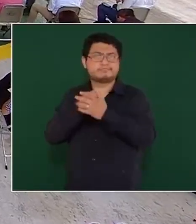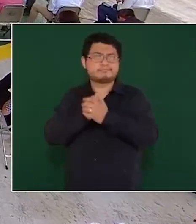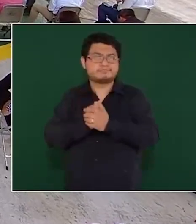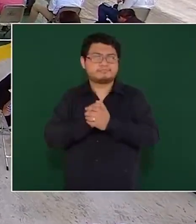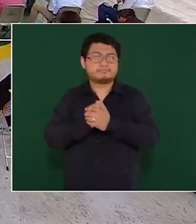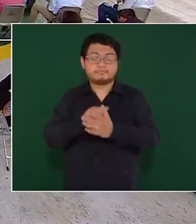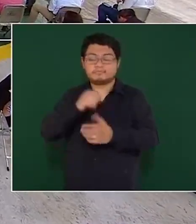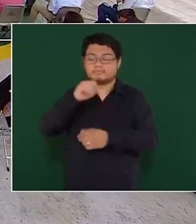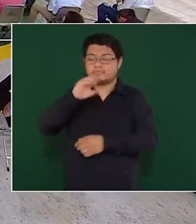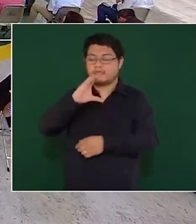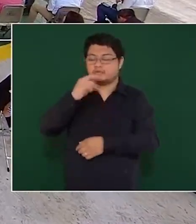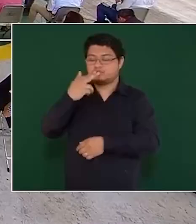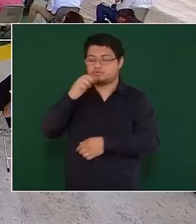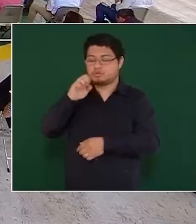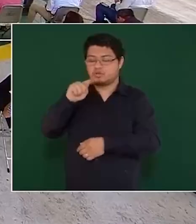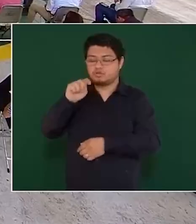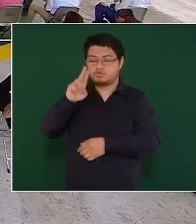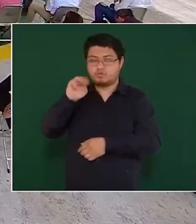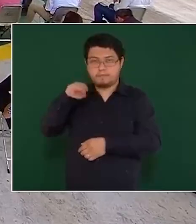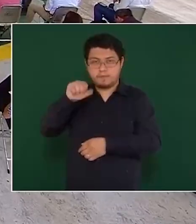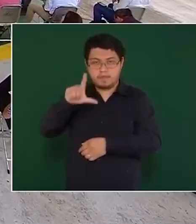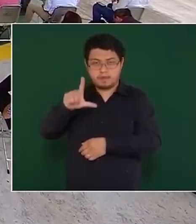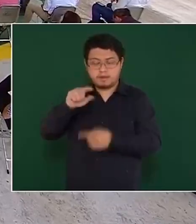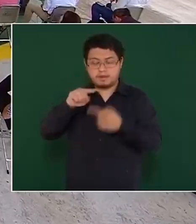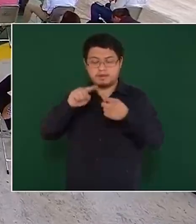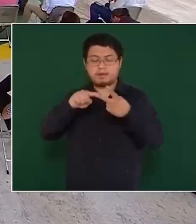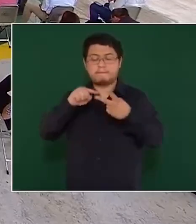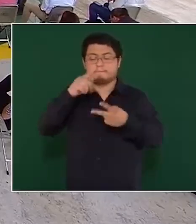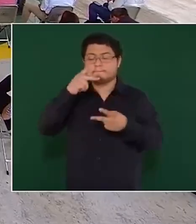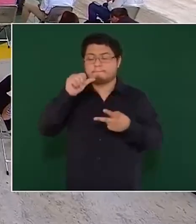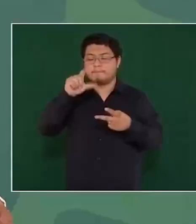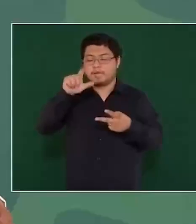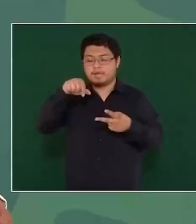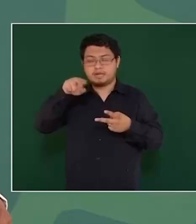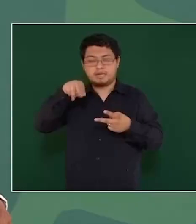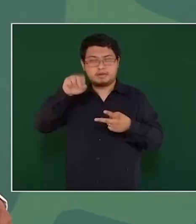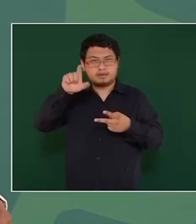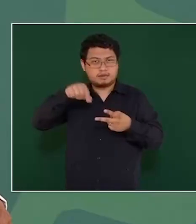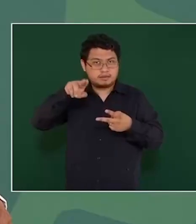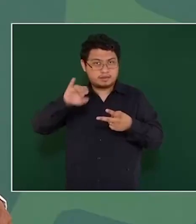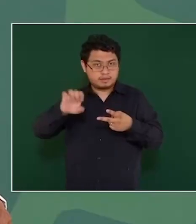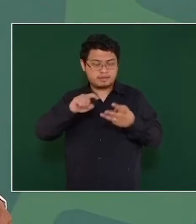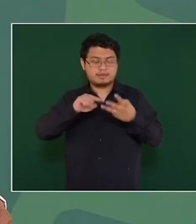de Chetumal, Palenque y Campeche.